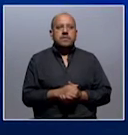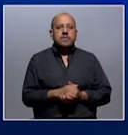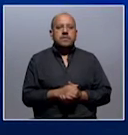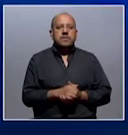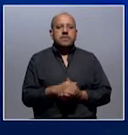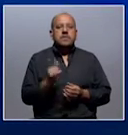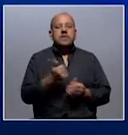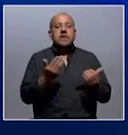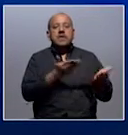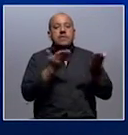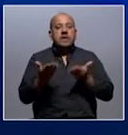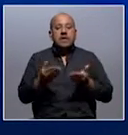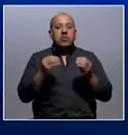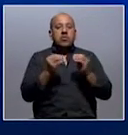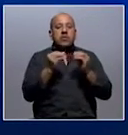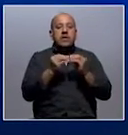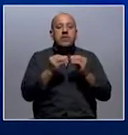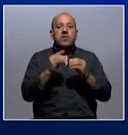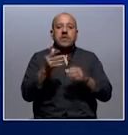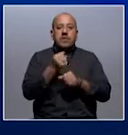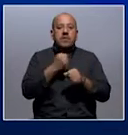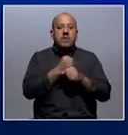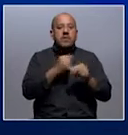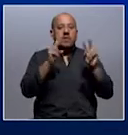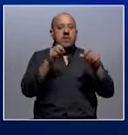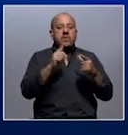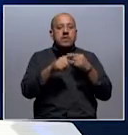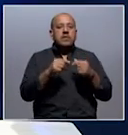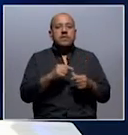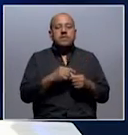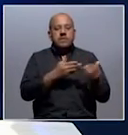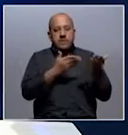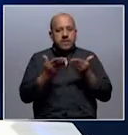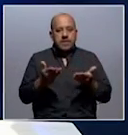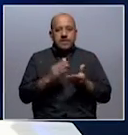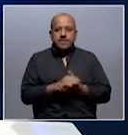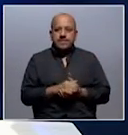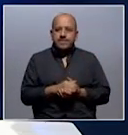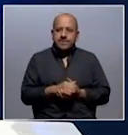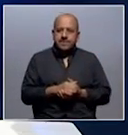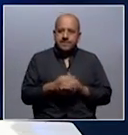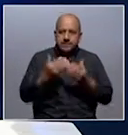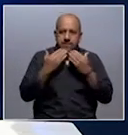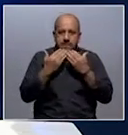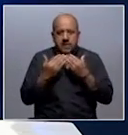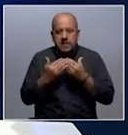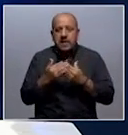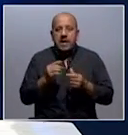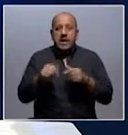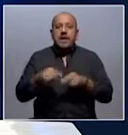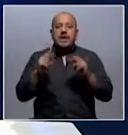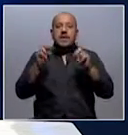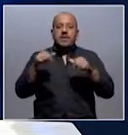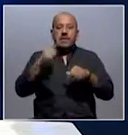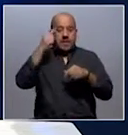ya veremos la bienvenida a natalia del bribón que ha trabajado este tema de hace algunos días natal es bienvenida de cómo estás muchas gracias su bien bueno si este tema